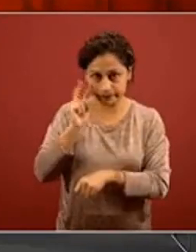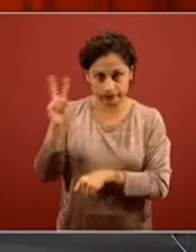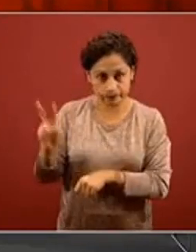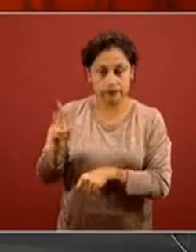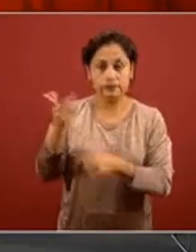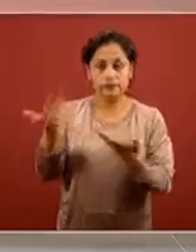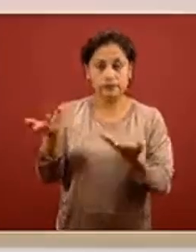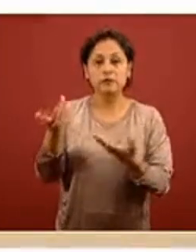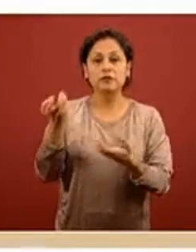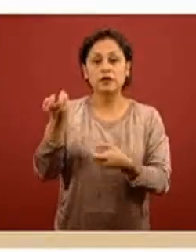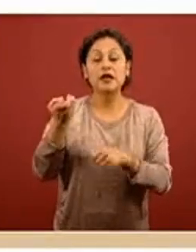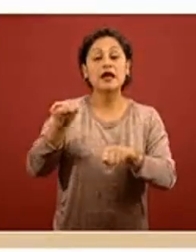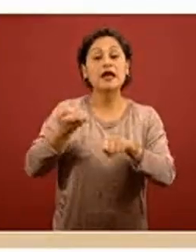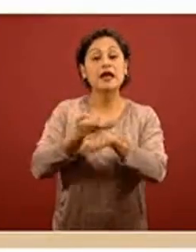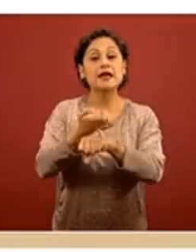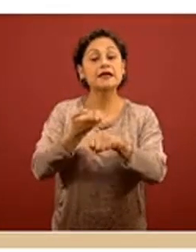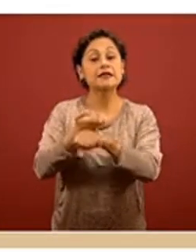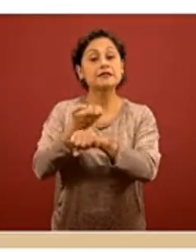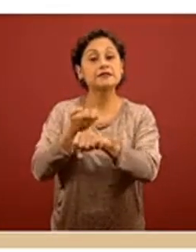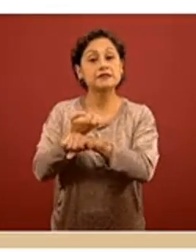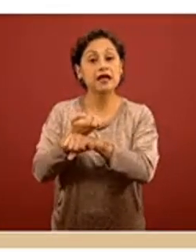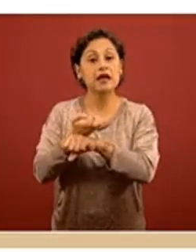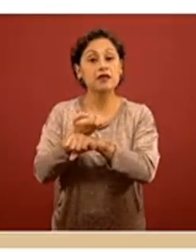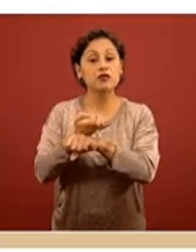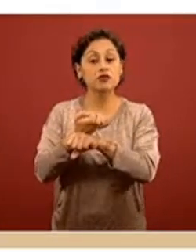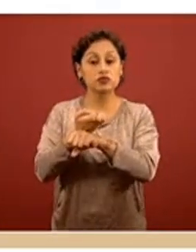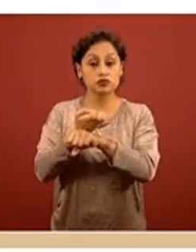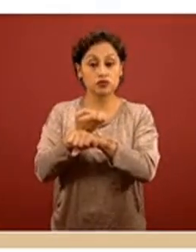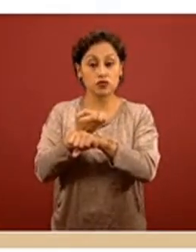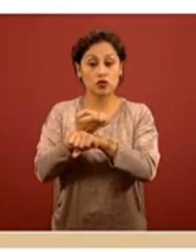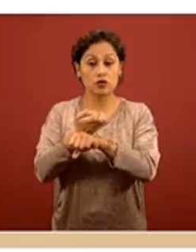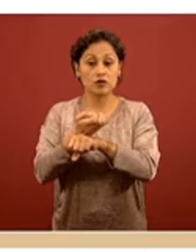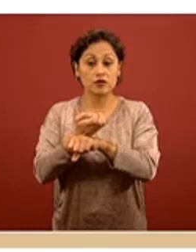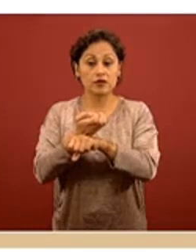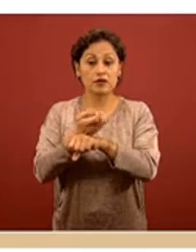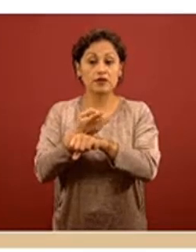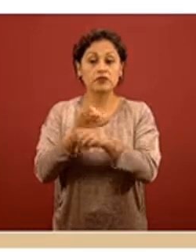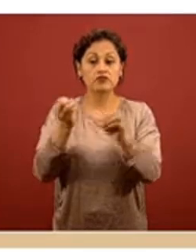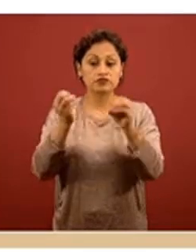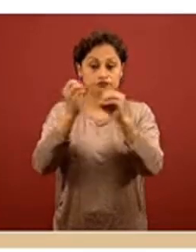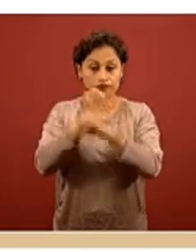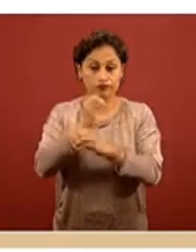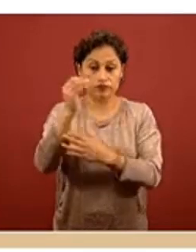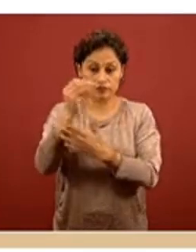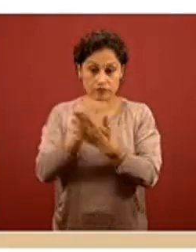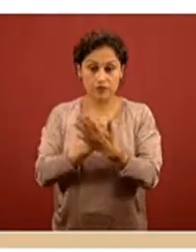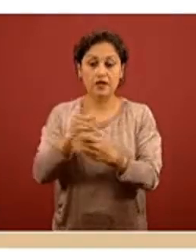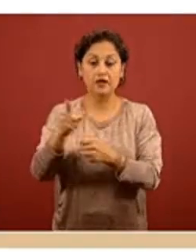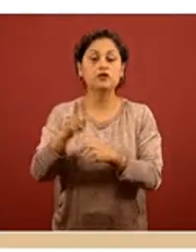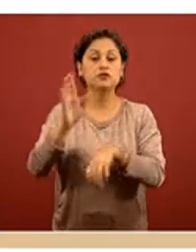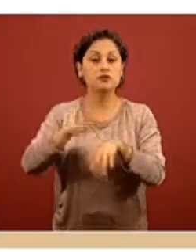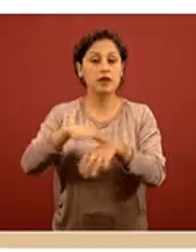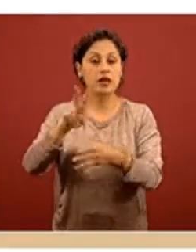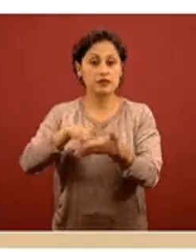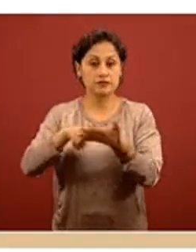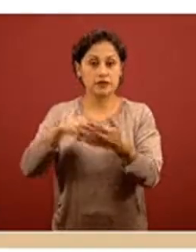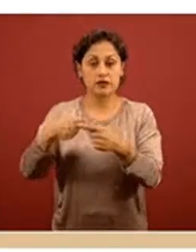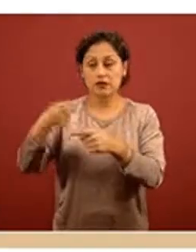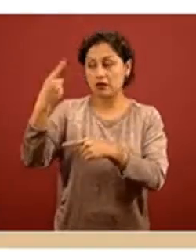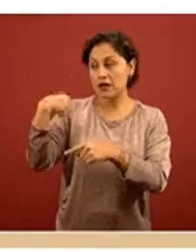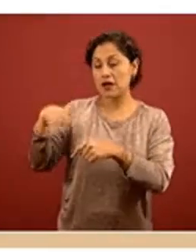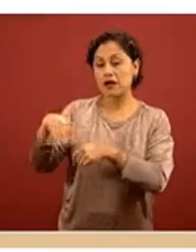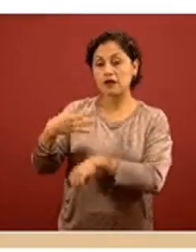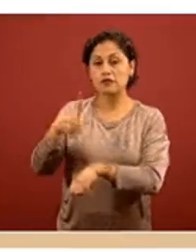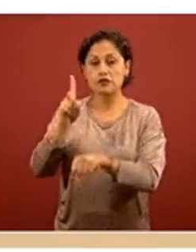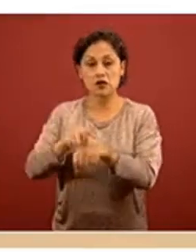menos entidades en colores llamativos, es decir, tenemos más entidades en color verde, lo que quiere decir que en los últimos 14 días todavía no han